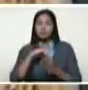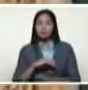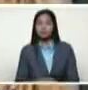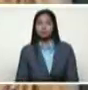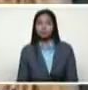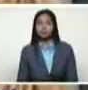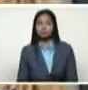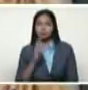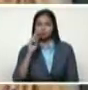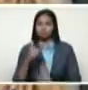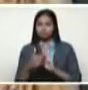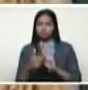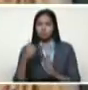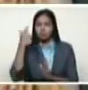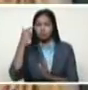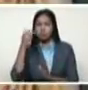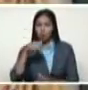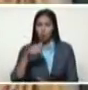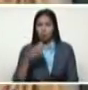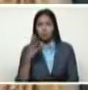Fíjense la locura del imperialismo hoy.